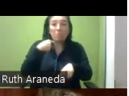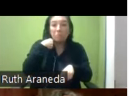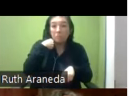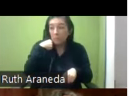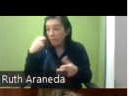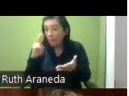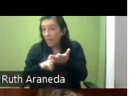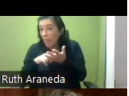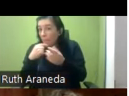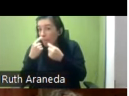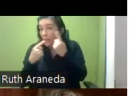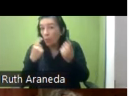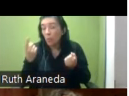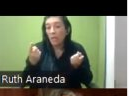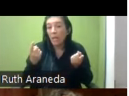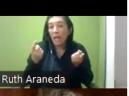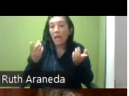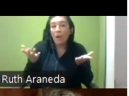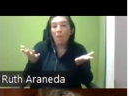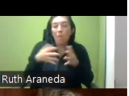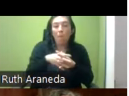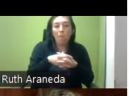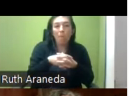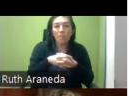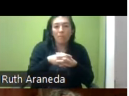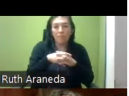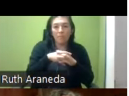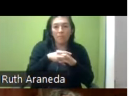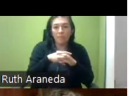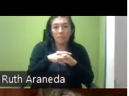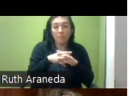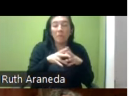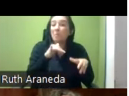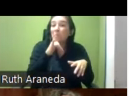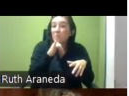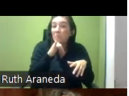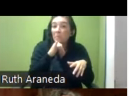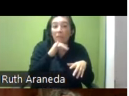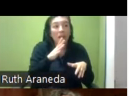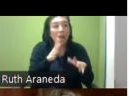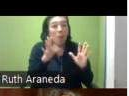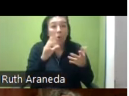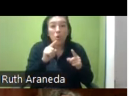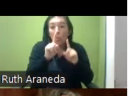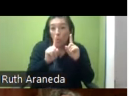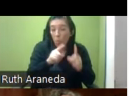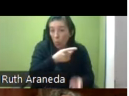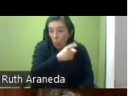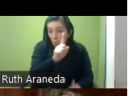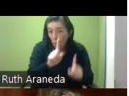¿Sí? Eh, no sé si quieren hacer